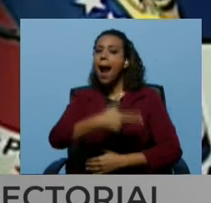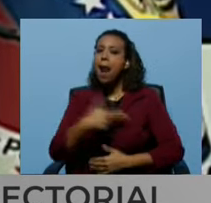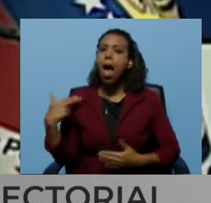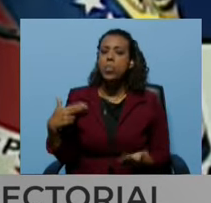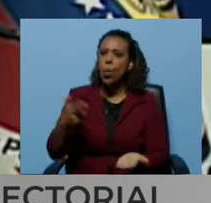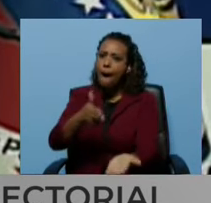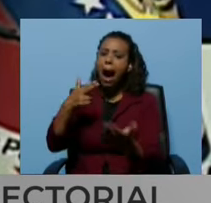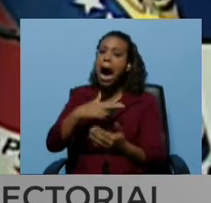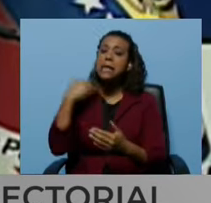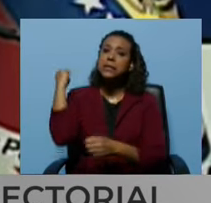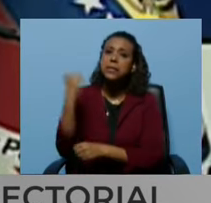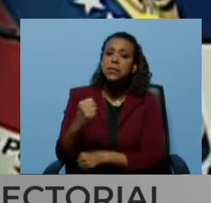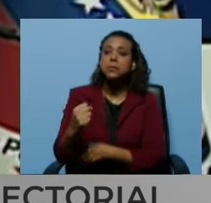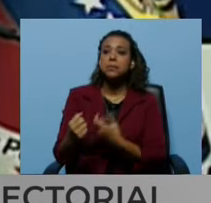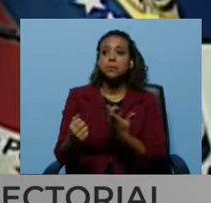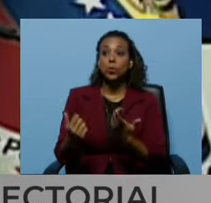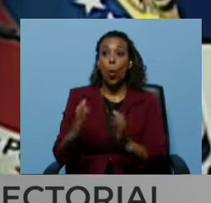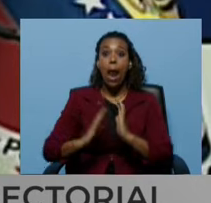de este plan. Y aquí es donde vamos